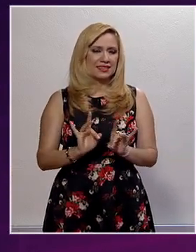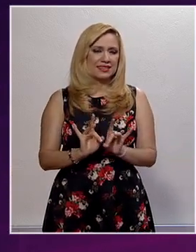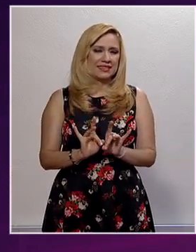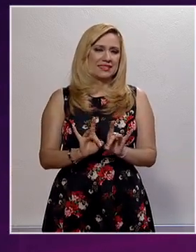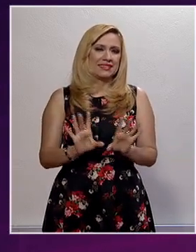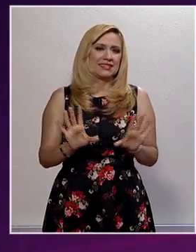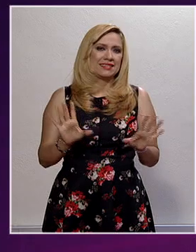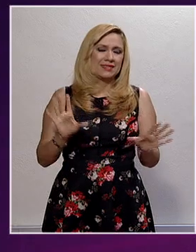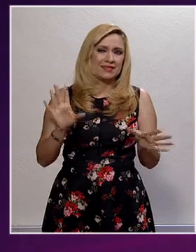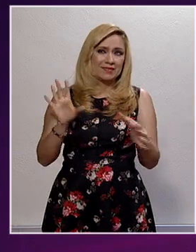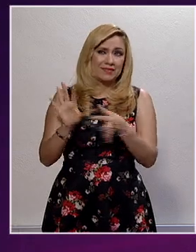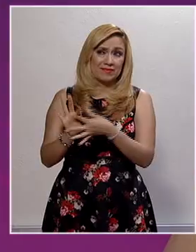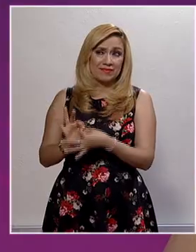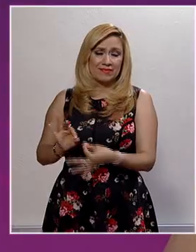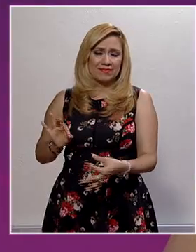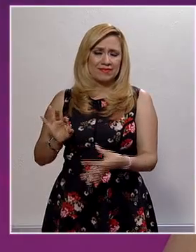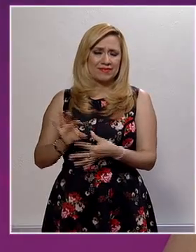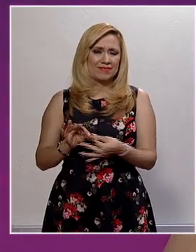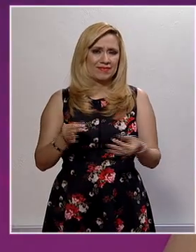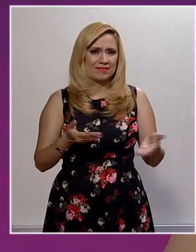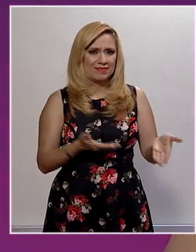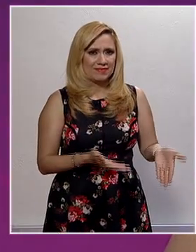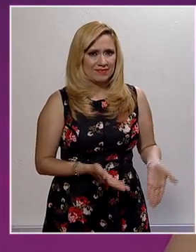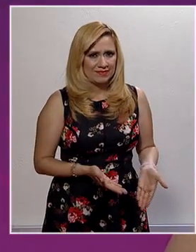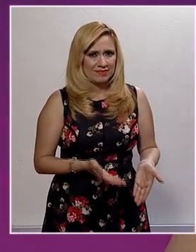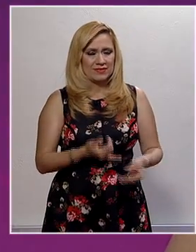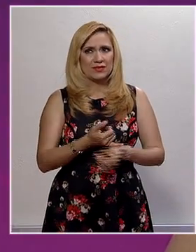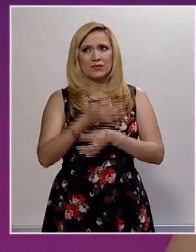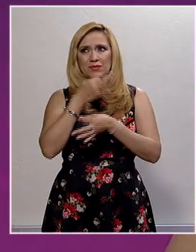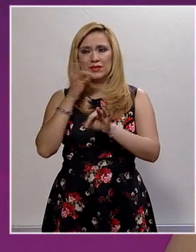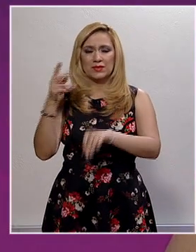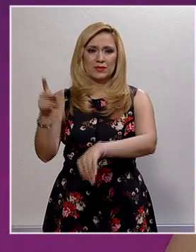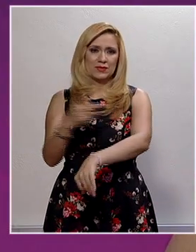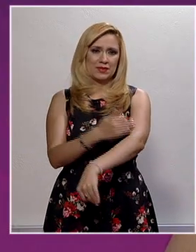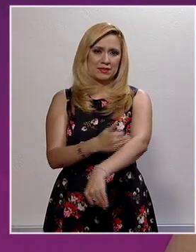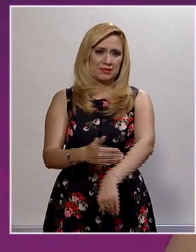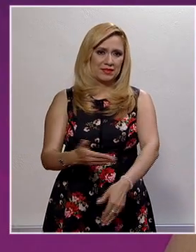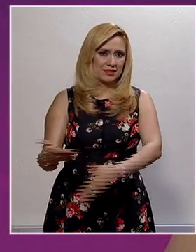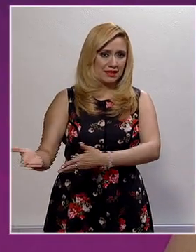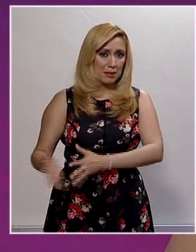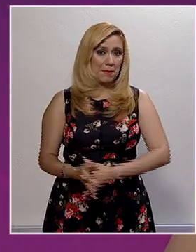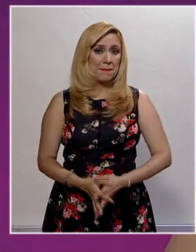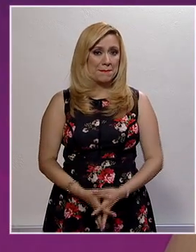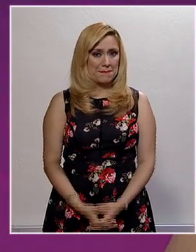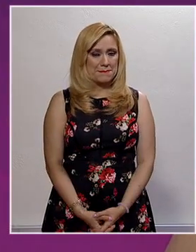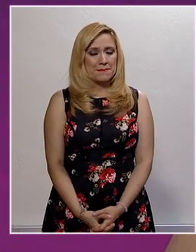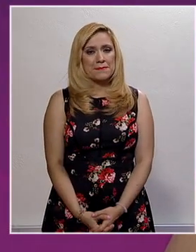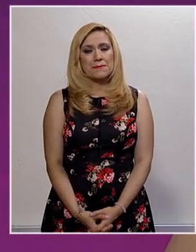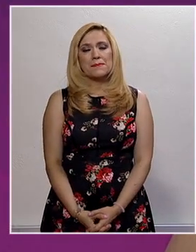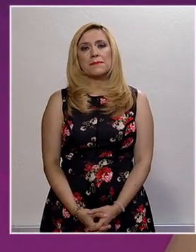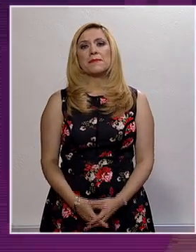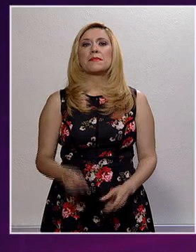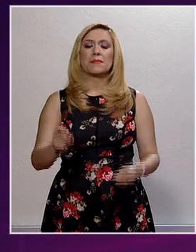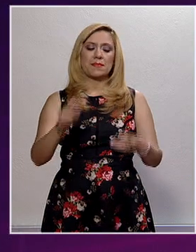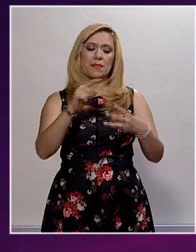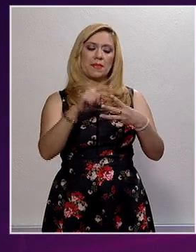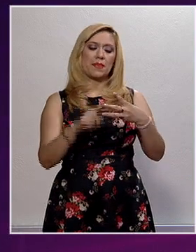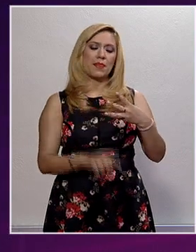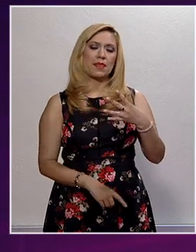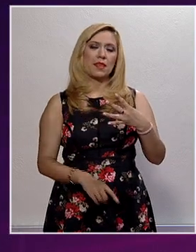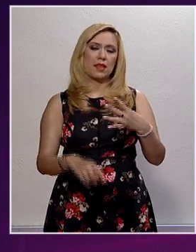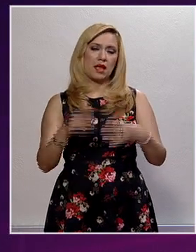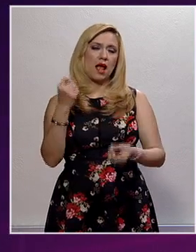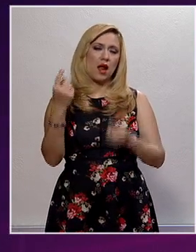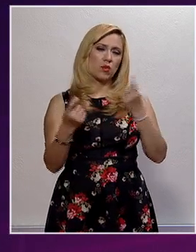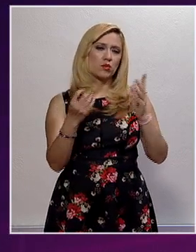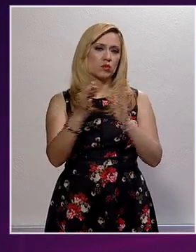se comunica esas informaciones a los familiares, ¿no? Eso podrían ser como